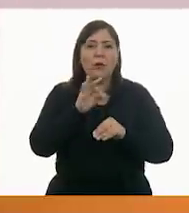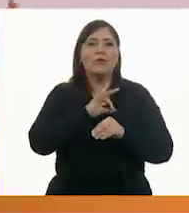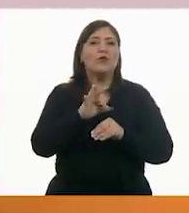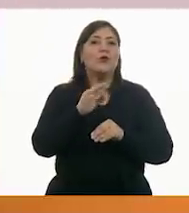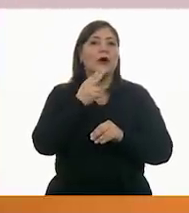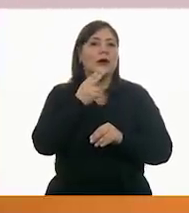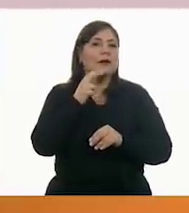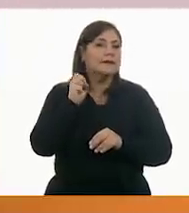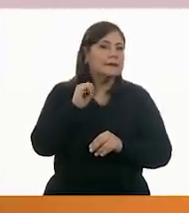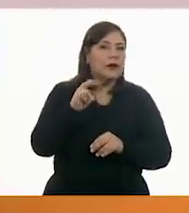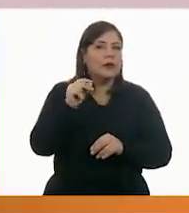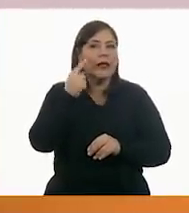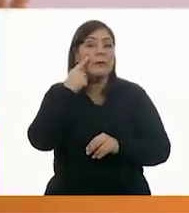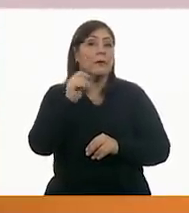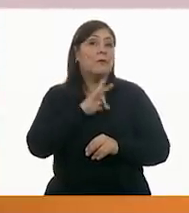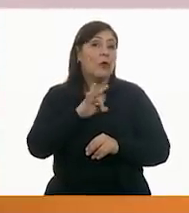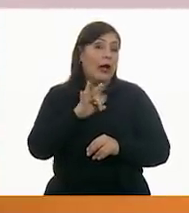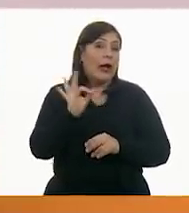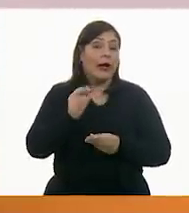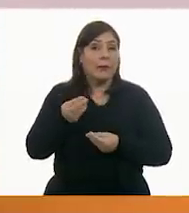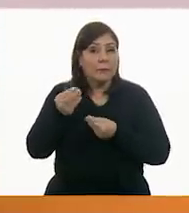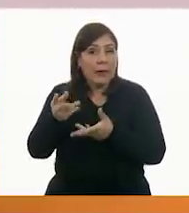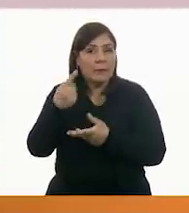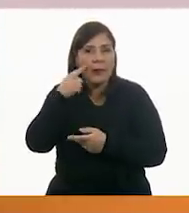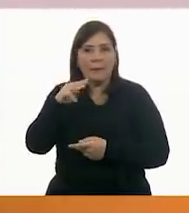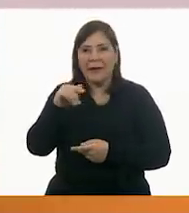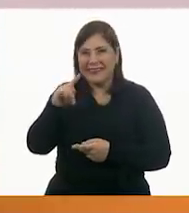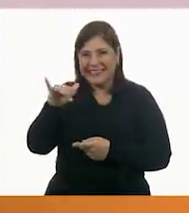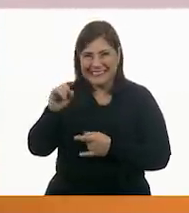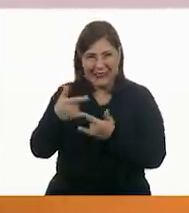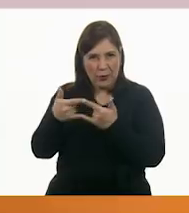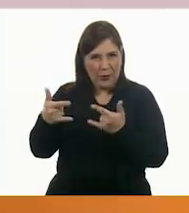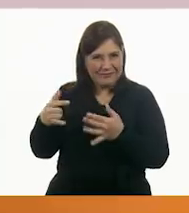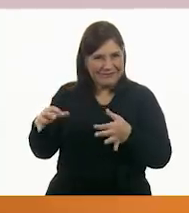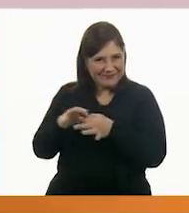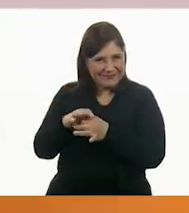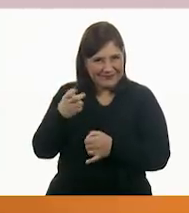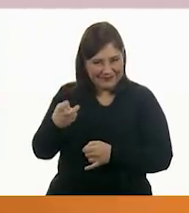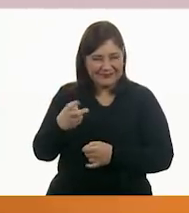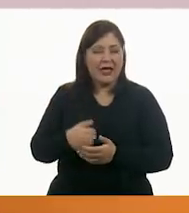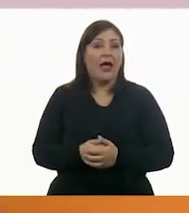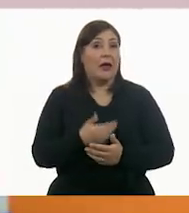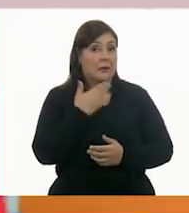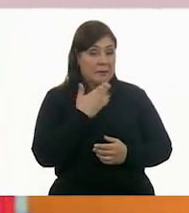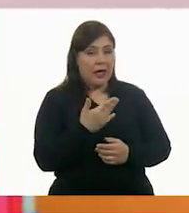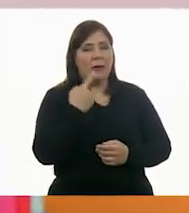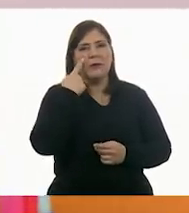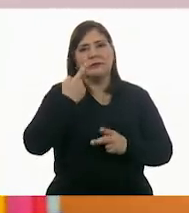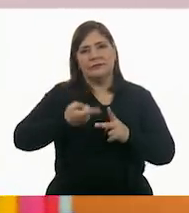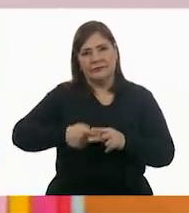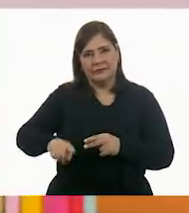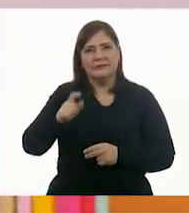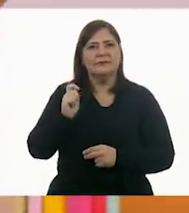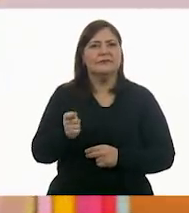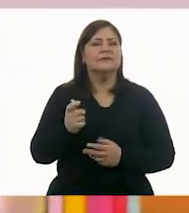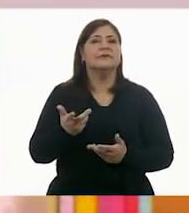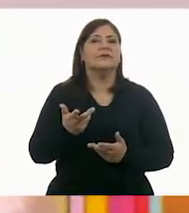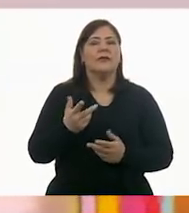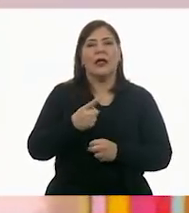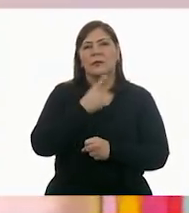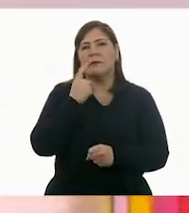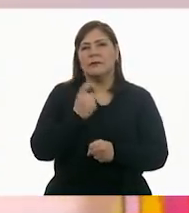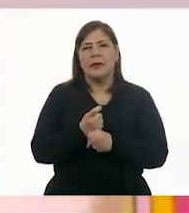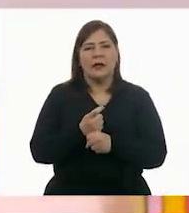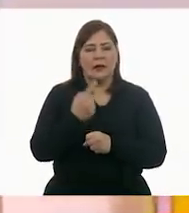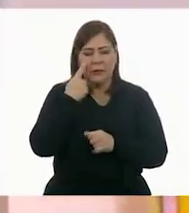hubieran podido servir a Matías en el cuento. Ah, muy bien. Ok, pues bueno, vamos a comenzar con nuestra